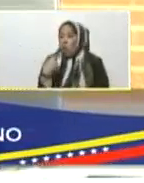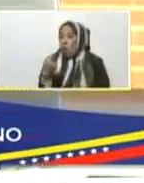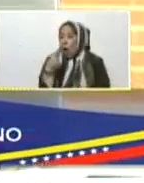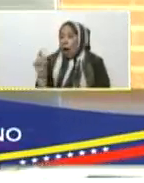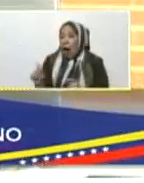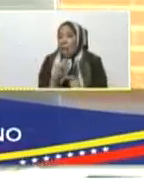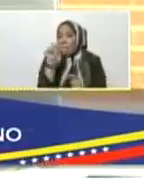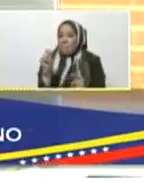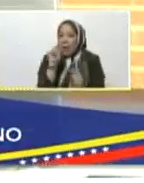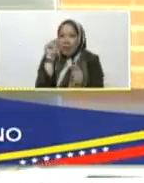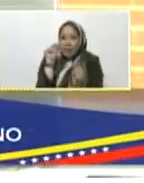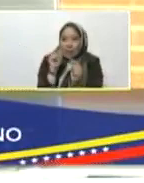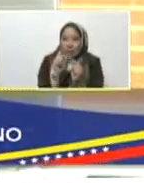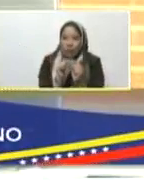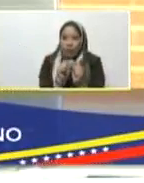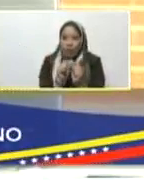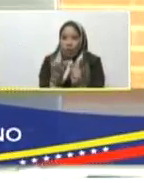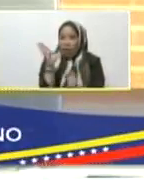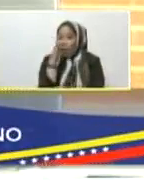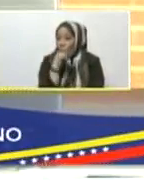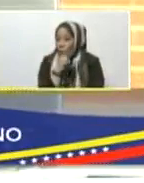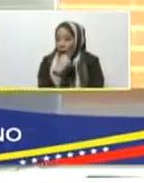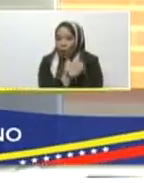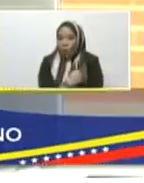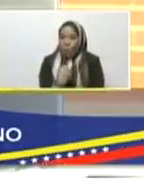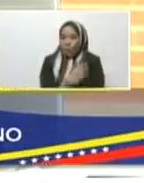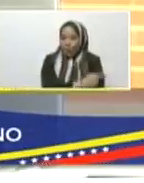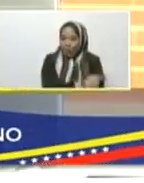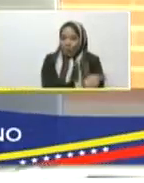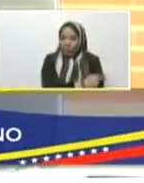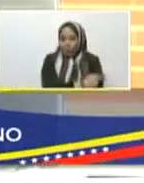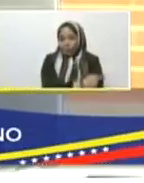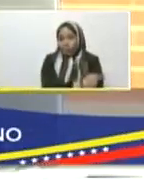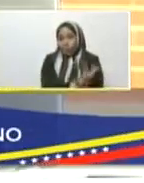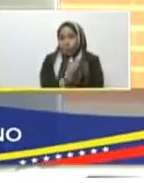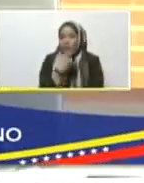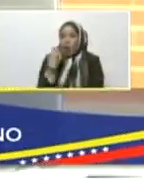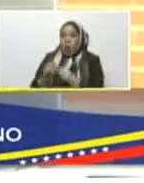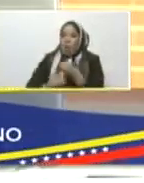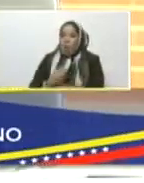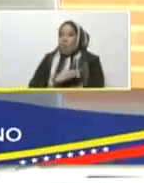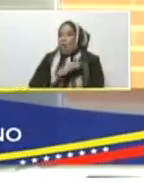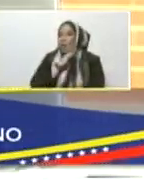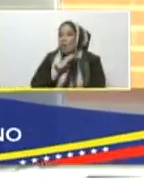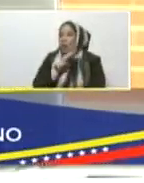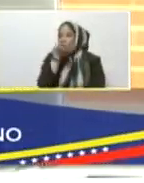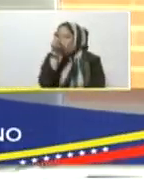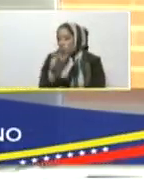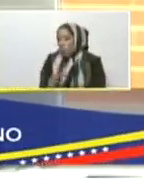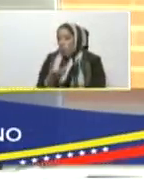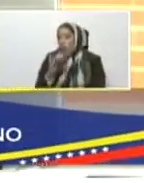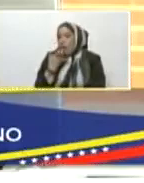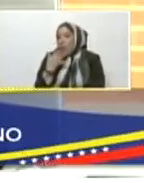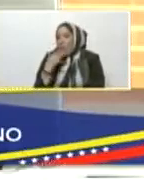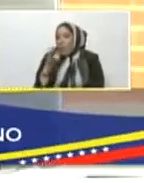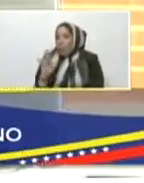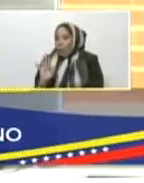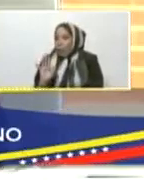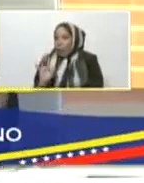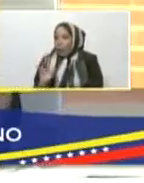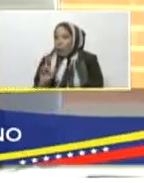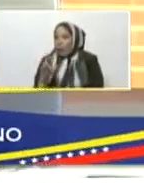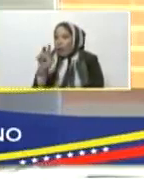específico, que no lo posee el hospital o que no se hace llegar al paciente aún teniéndolo en el hospital. Y en tercer